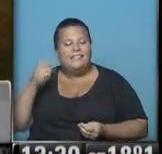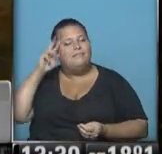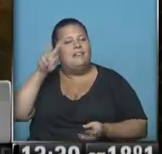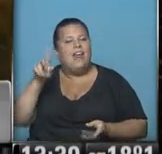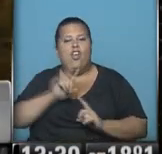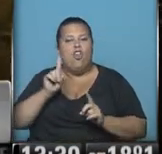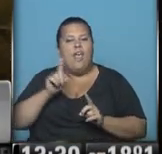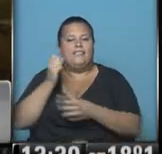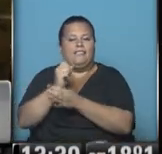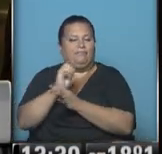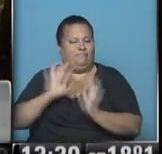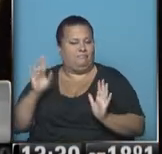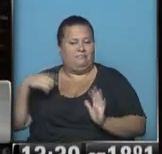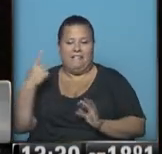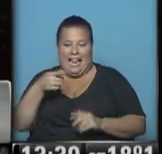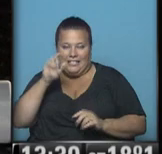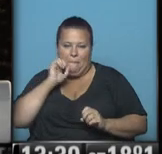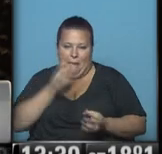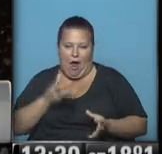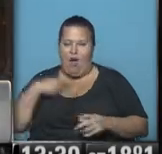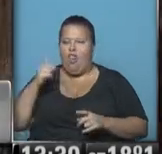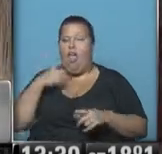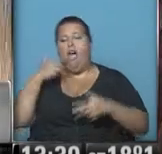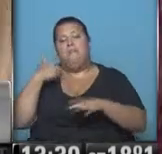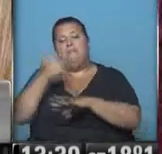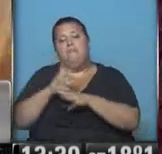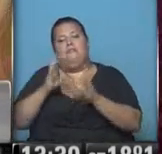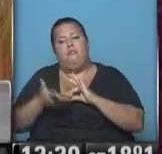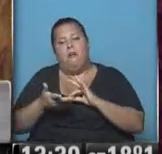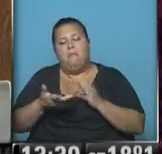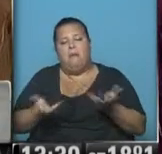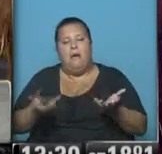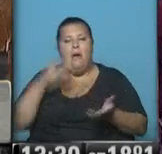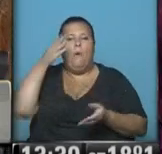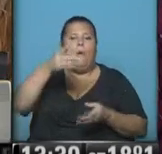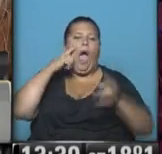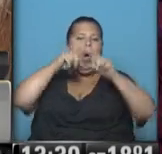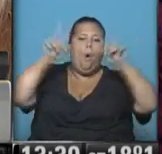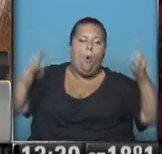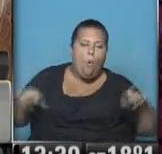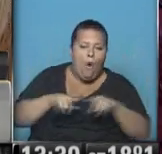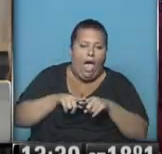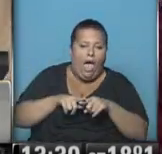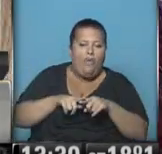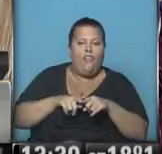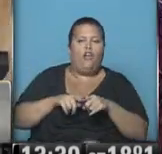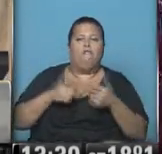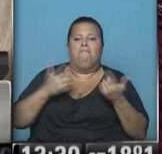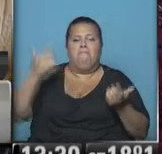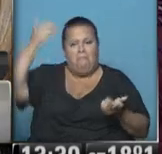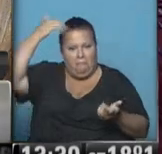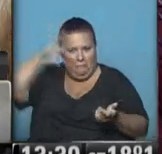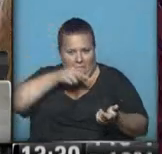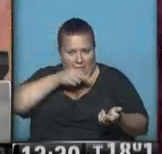que no es la del experto, que parece que eso es interesante, ¿no? Que podemos representar a quien va a ver un cuadro y no tiene en la